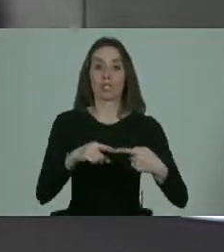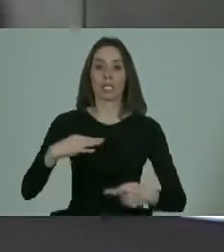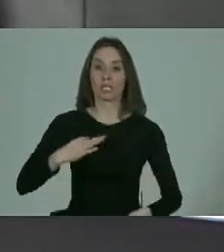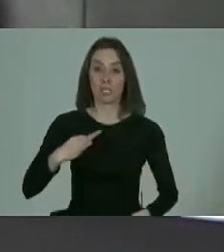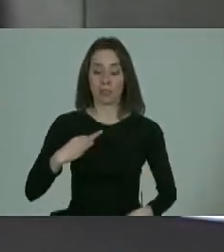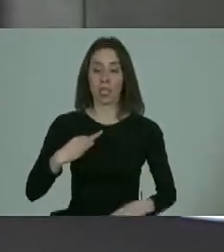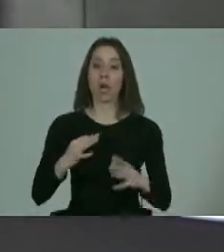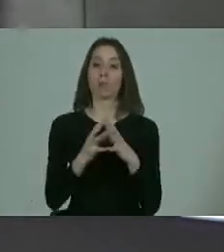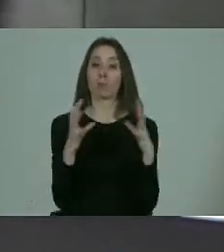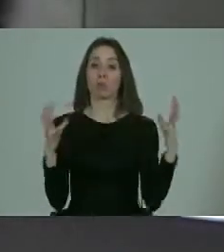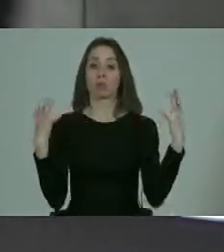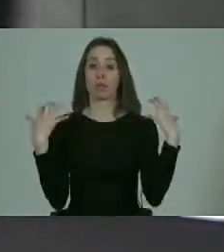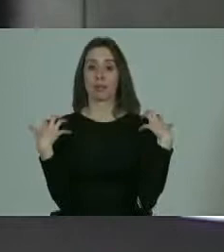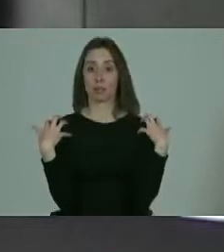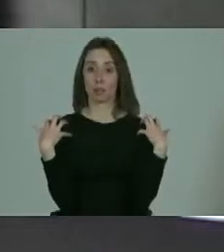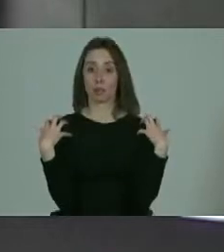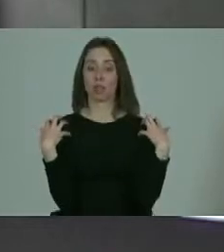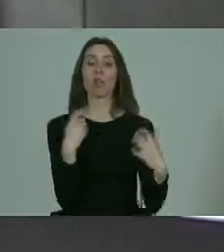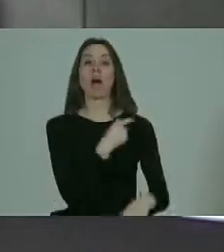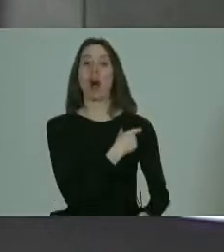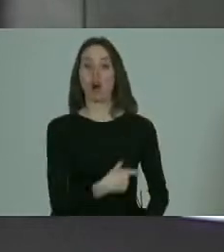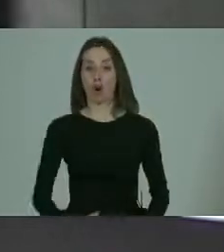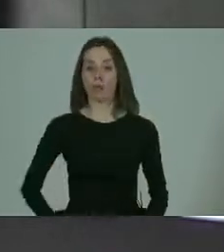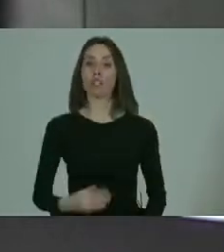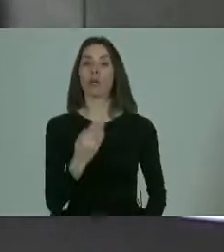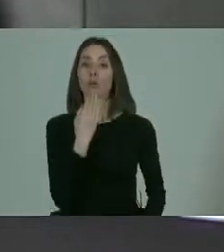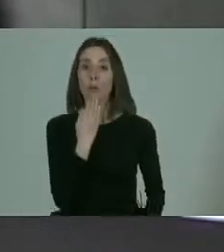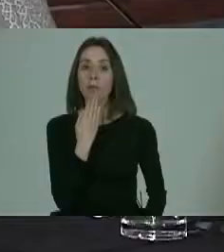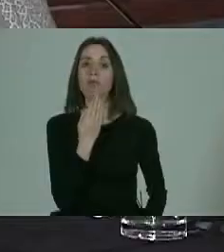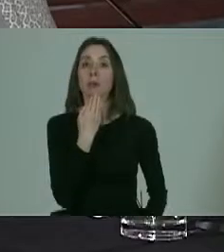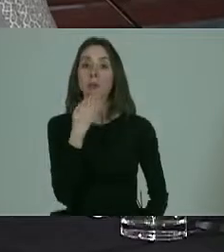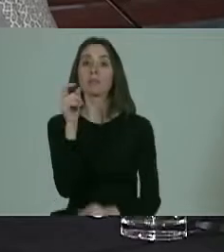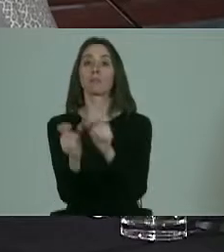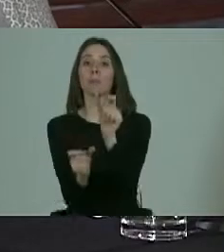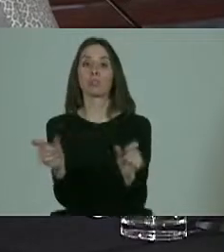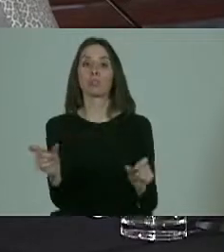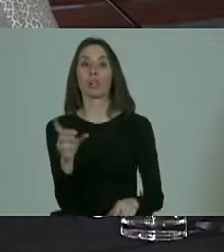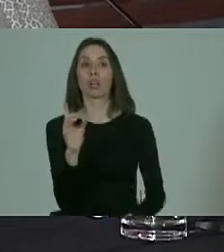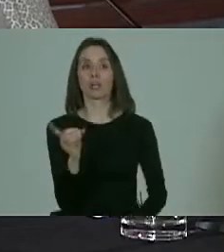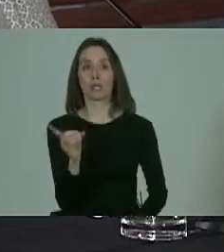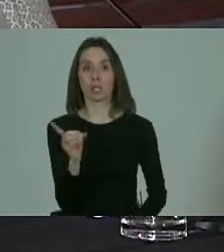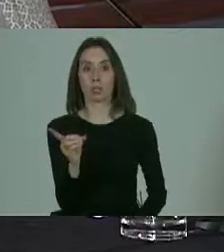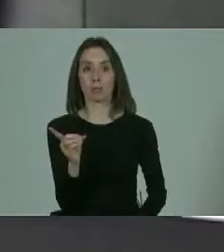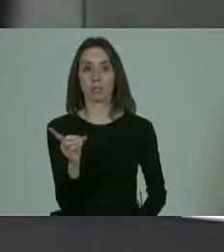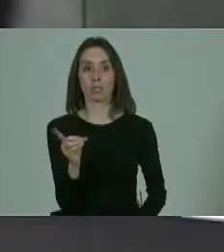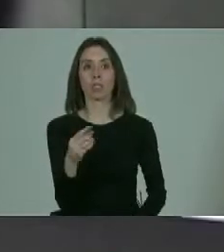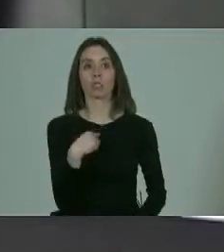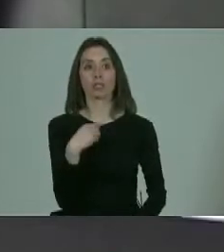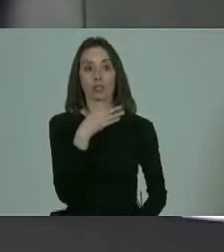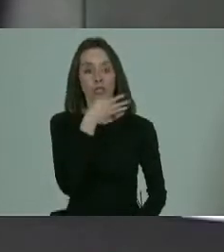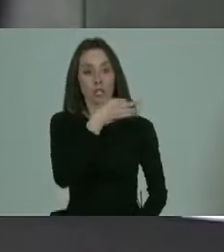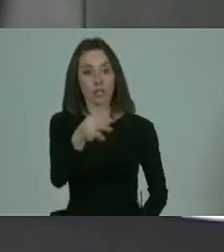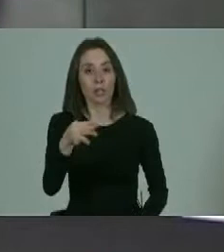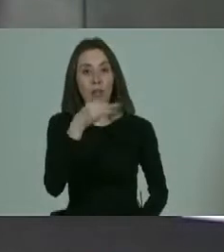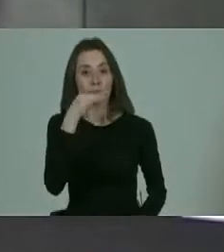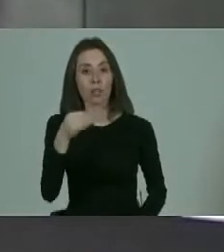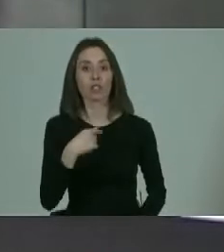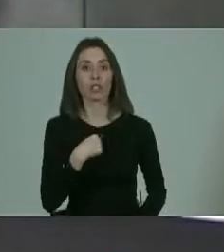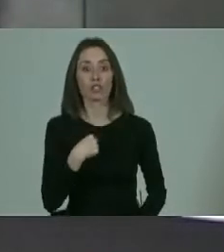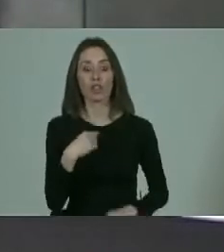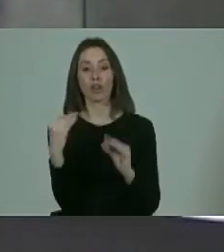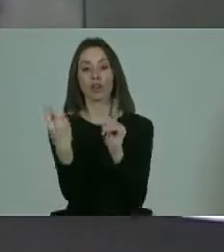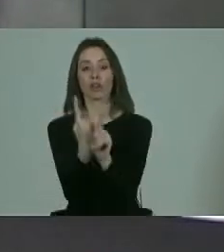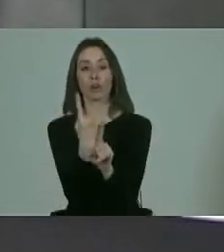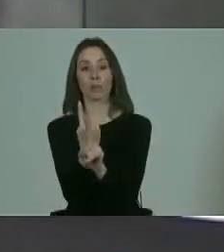alta responsabilidad en esto el gobierno también pero también las personas con discapacidad se los planteo muchísimo yo cuando estoy